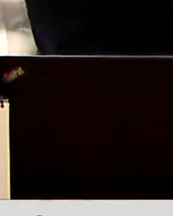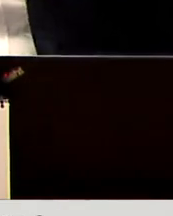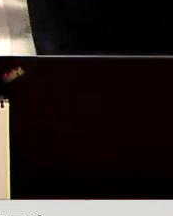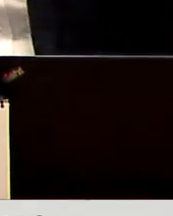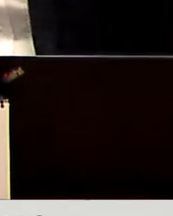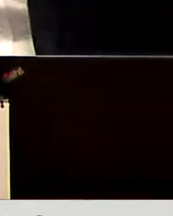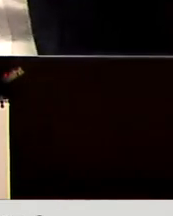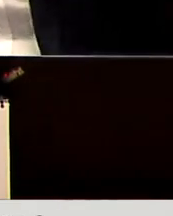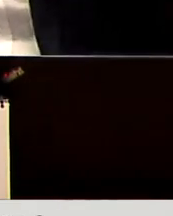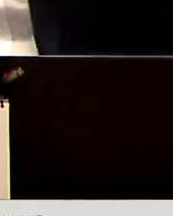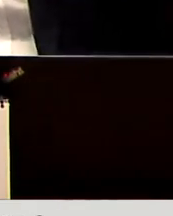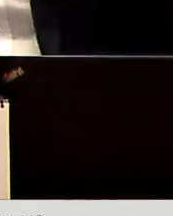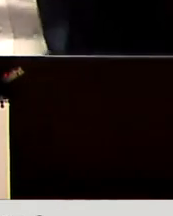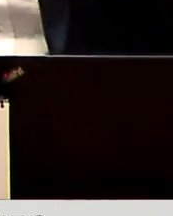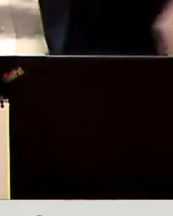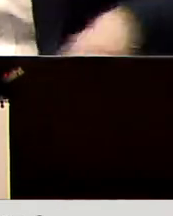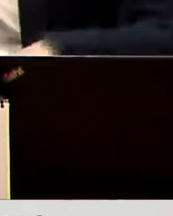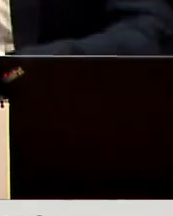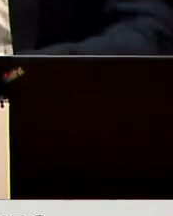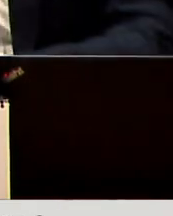Muchas gracias presidente